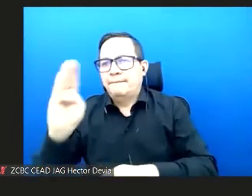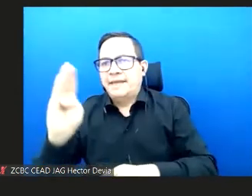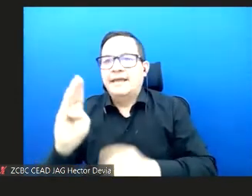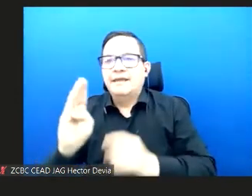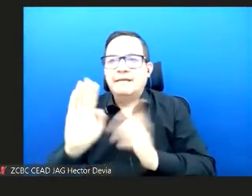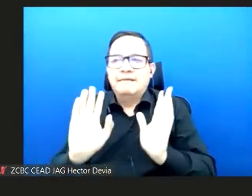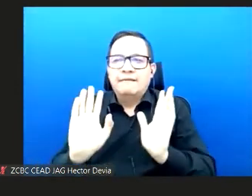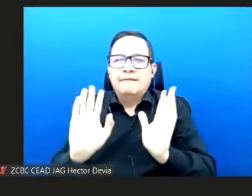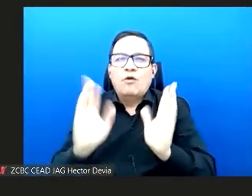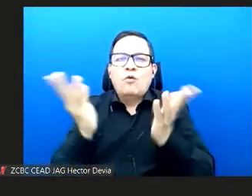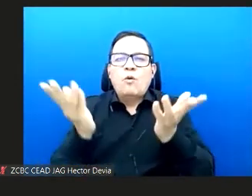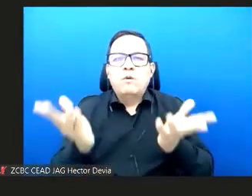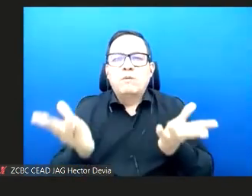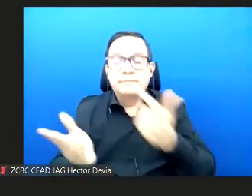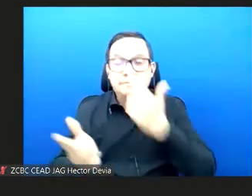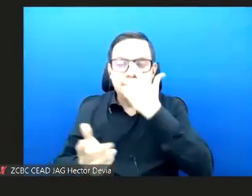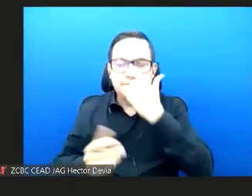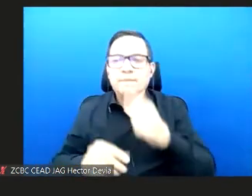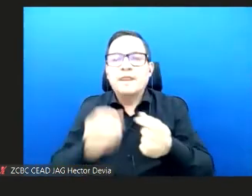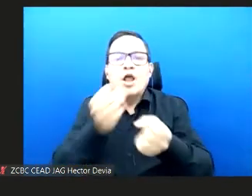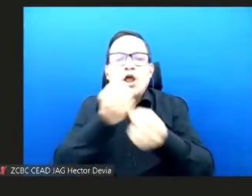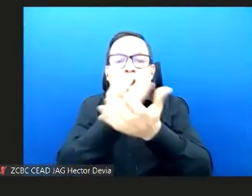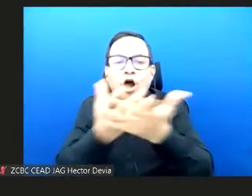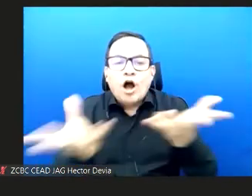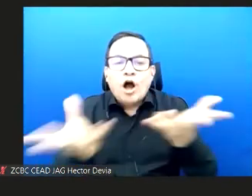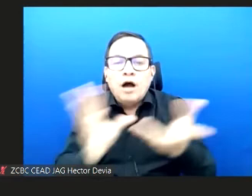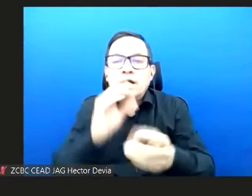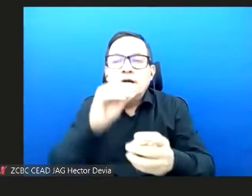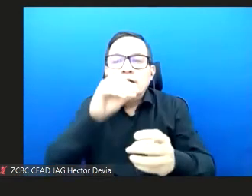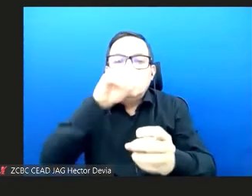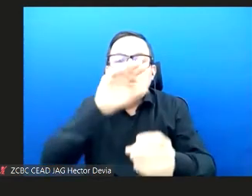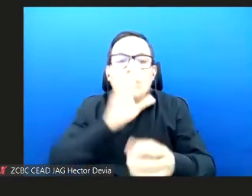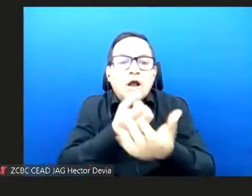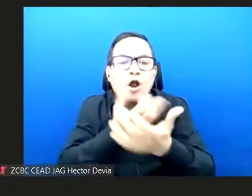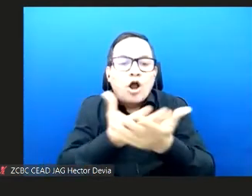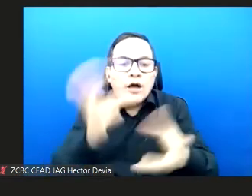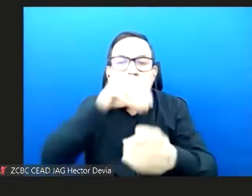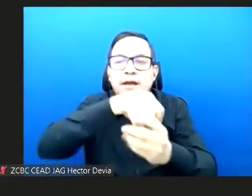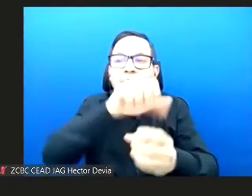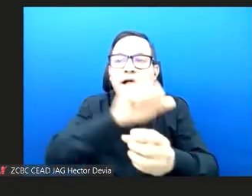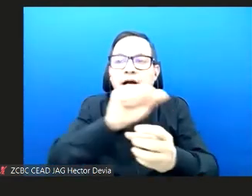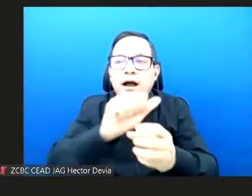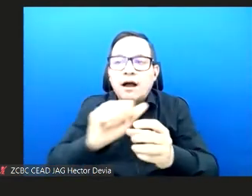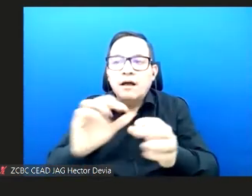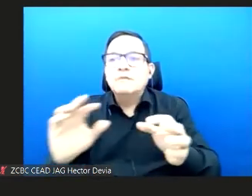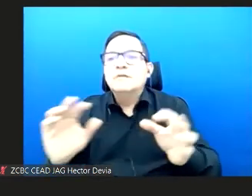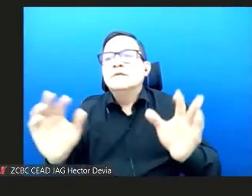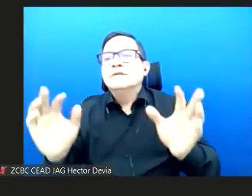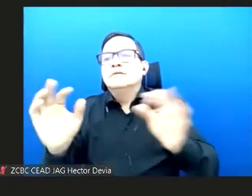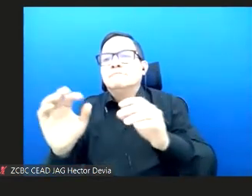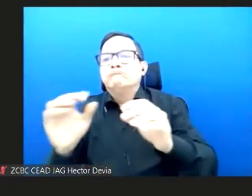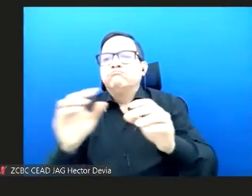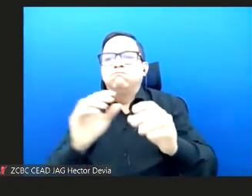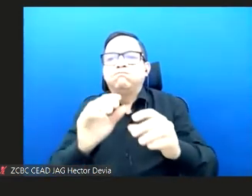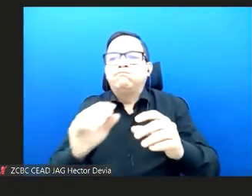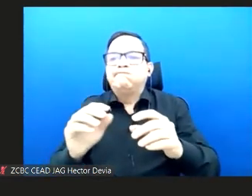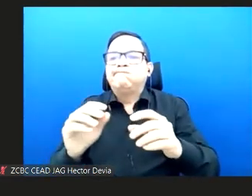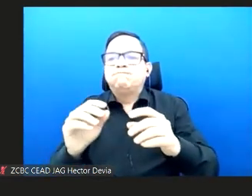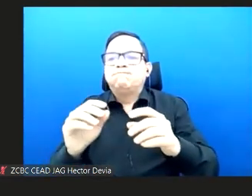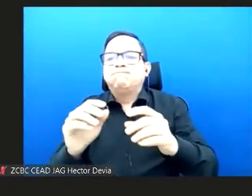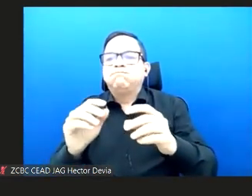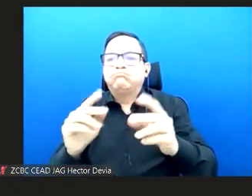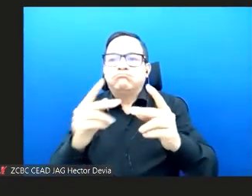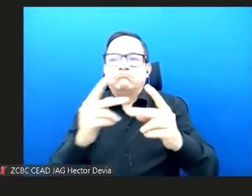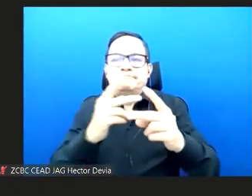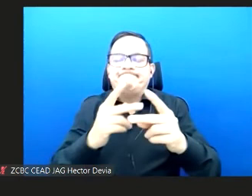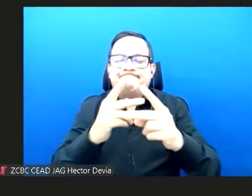así. Los elementos de A unidos a los elementos de B, pero que no se incluya la intersección. Entonces,